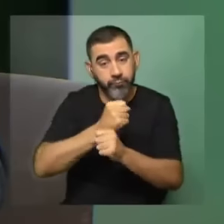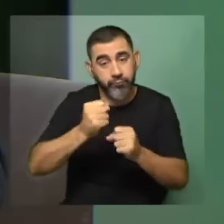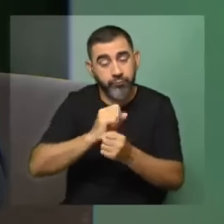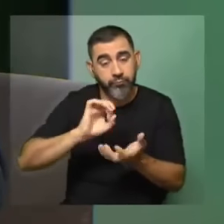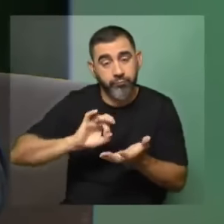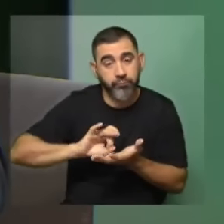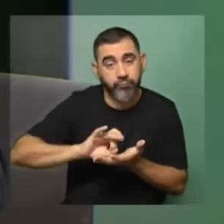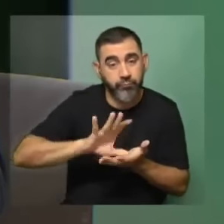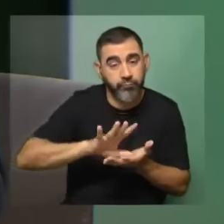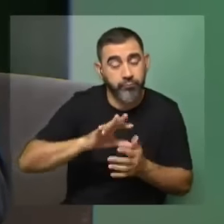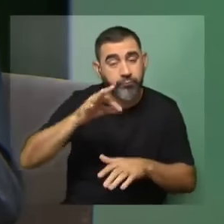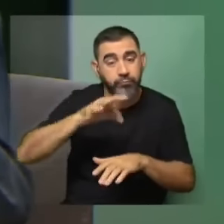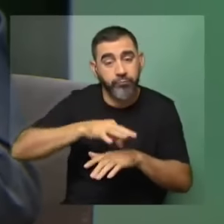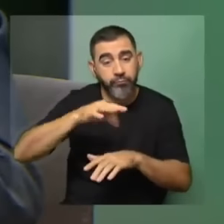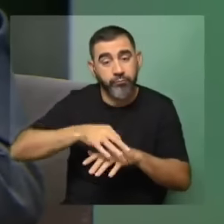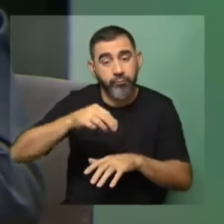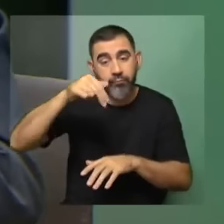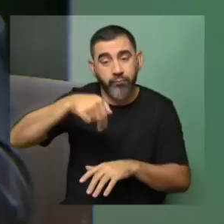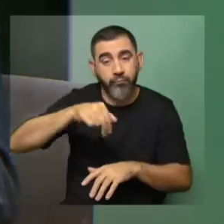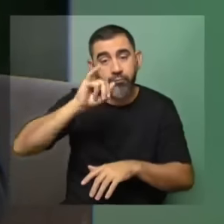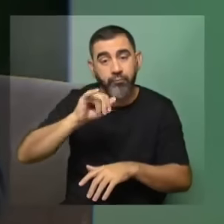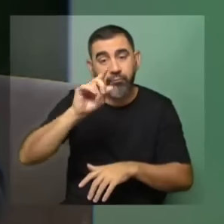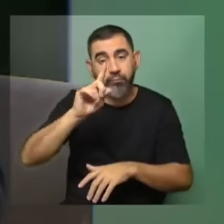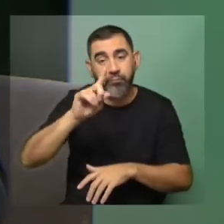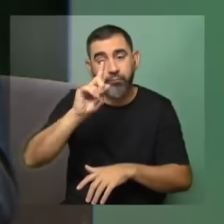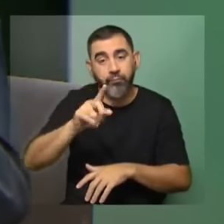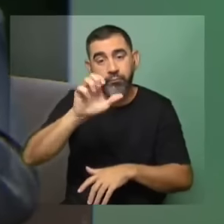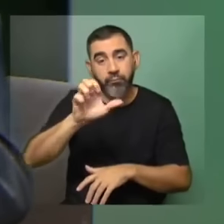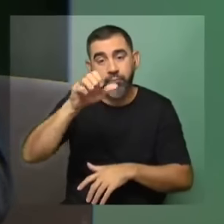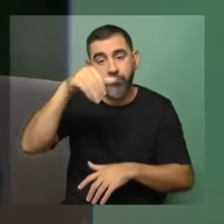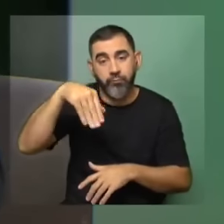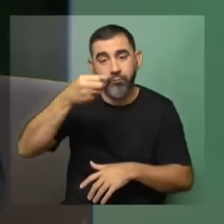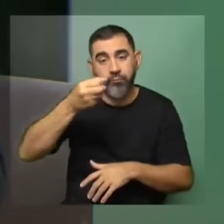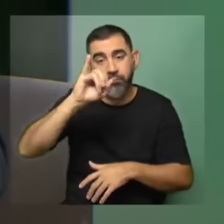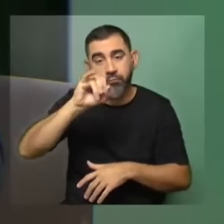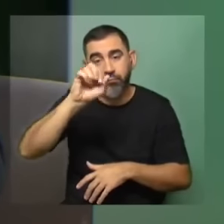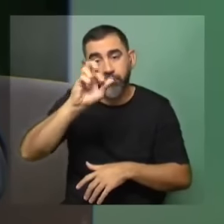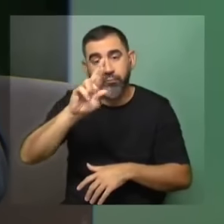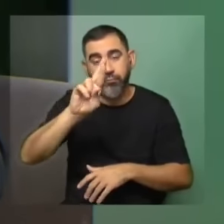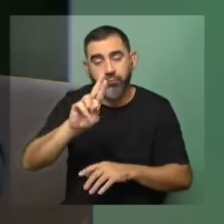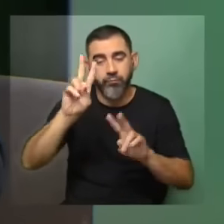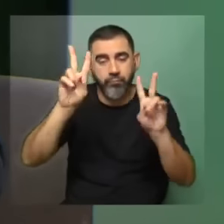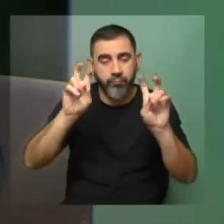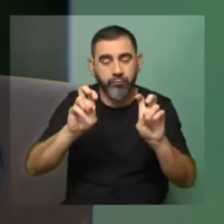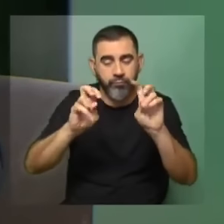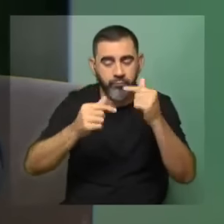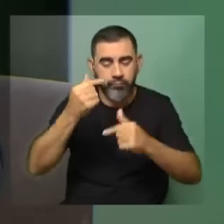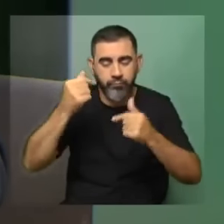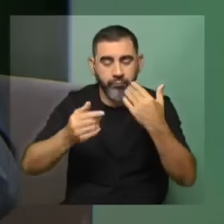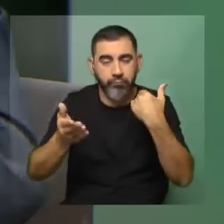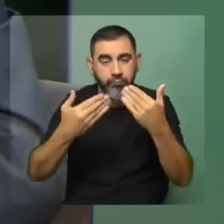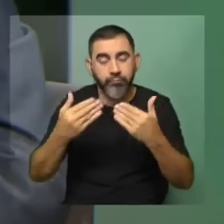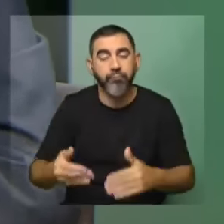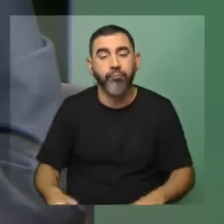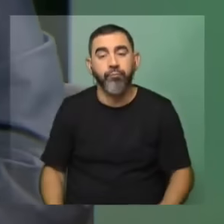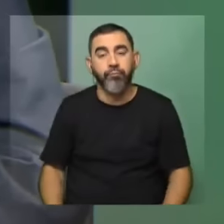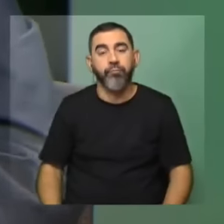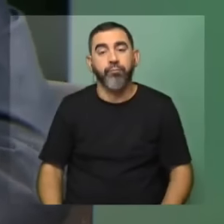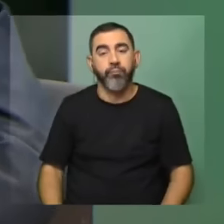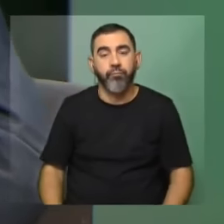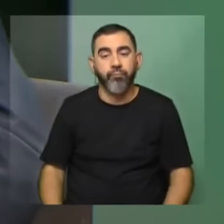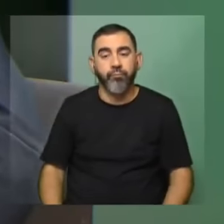la expulsión del doctor Álvaro nem an esa mutualista y bueno este es uno de los tantos temas que tenemos para bueno para debatir en esta mañana